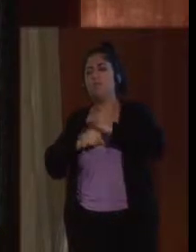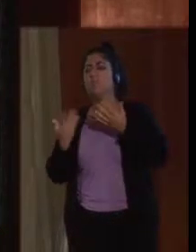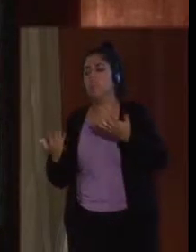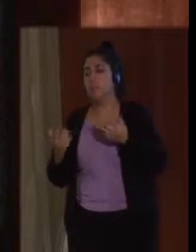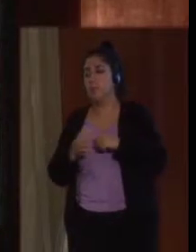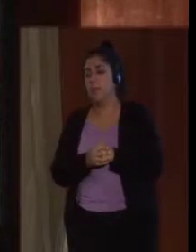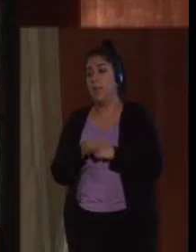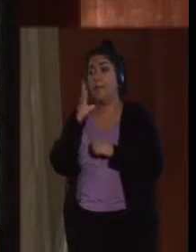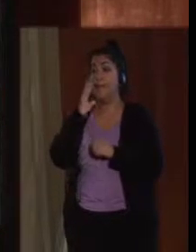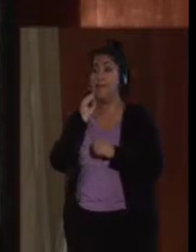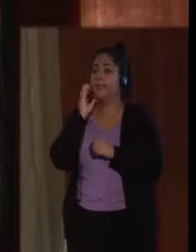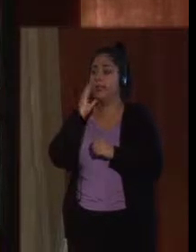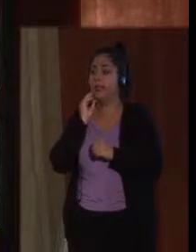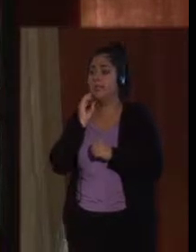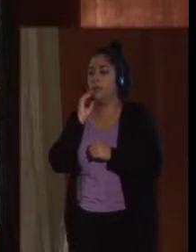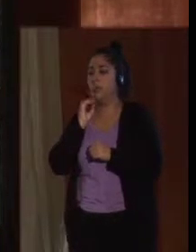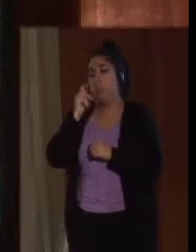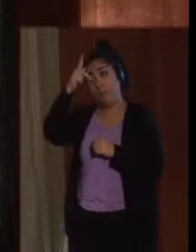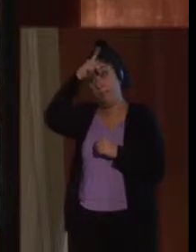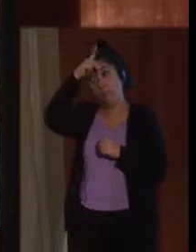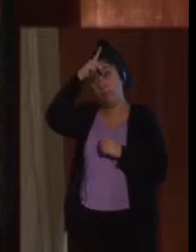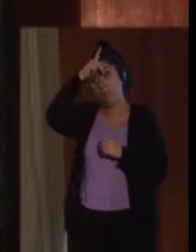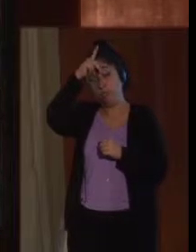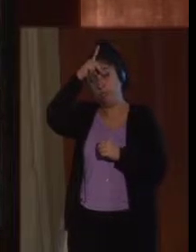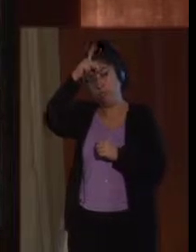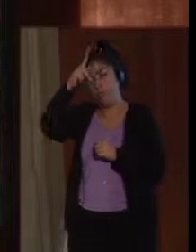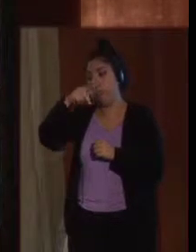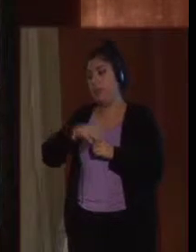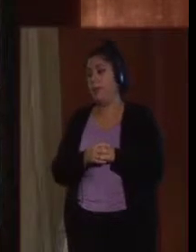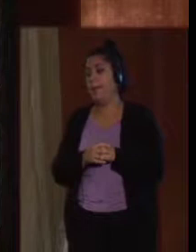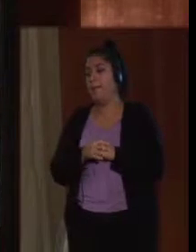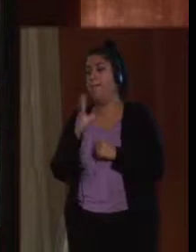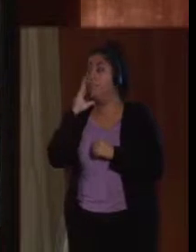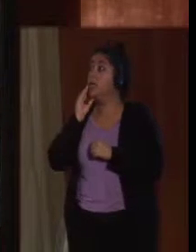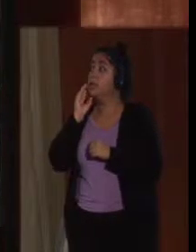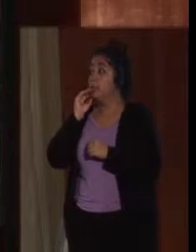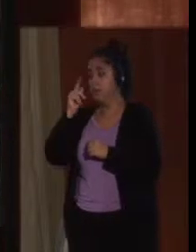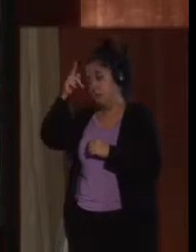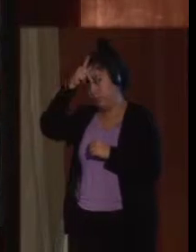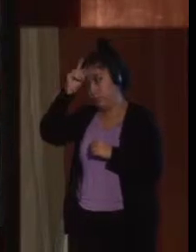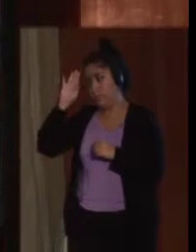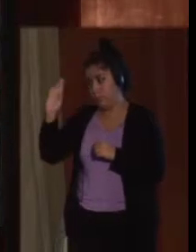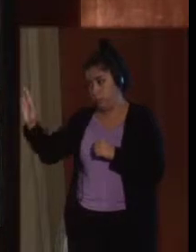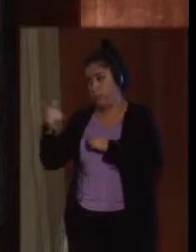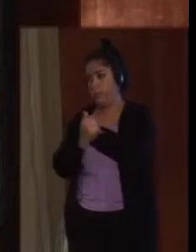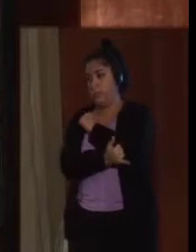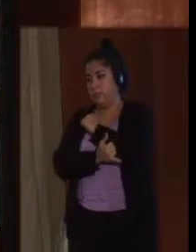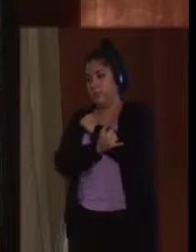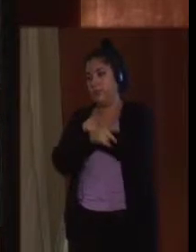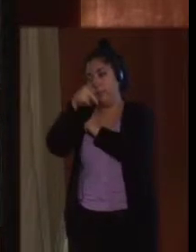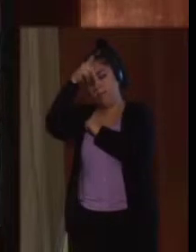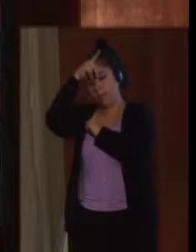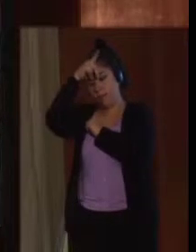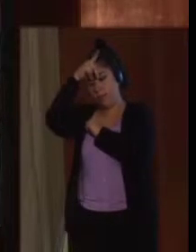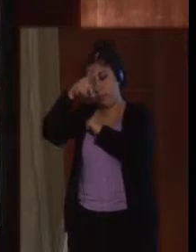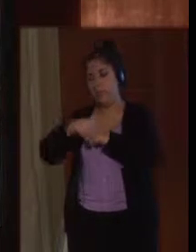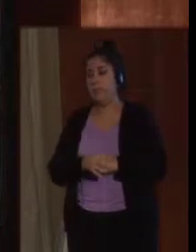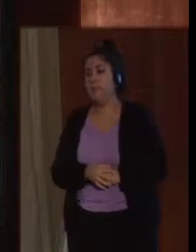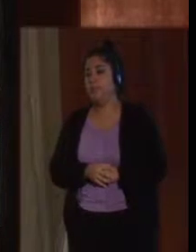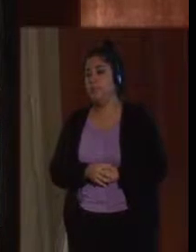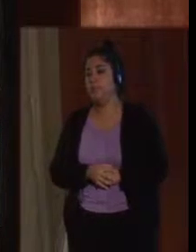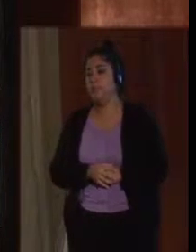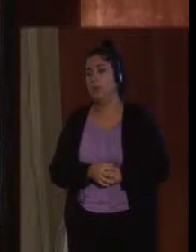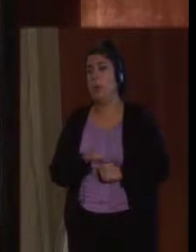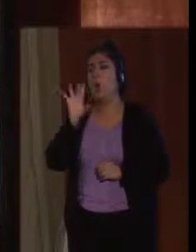8 procesos. Pero esos 8 procesos tienen 3 procesos que ustedes los pueden ver en la parte